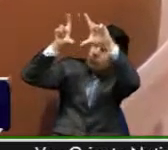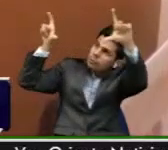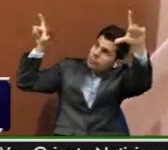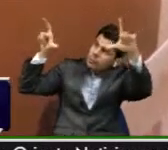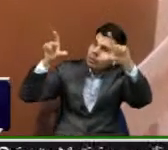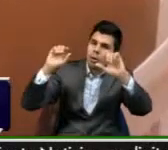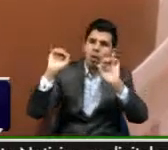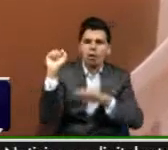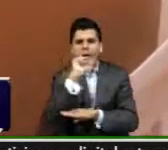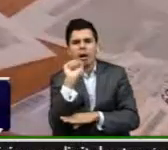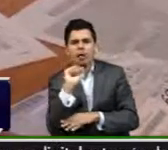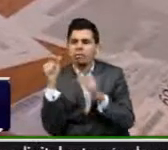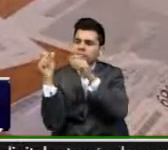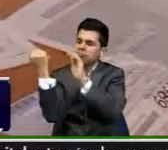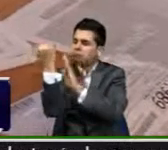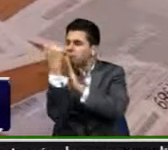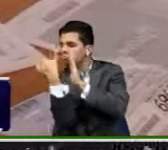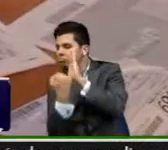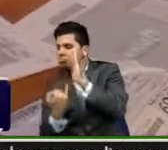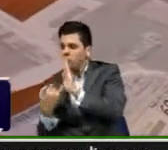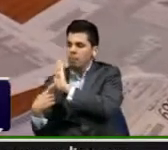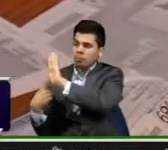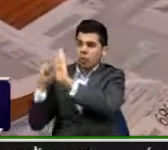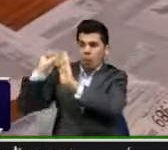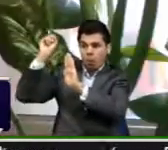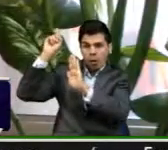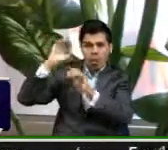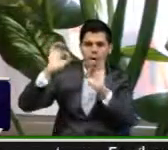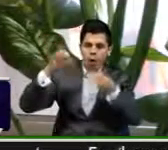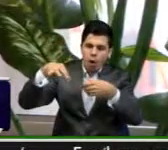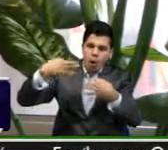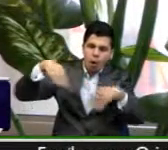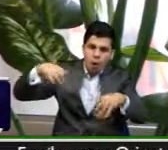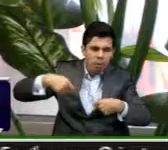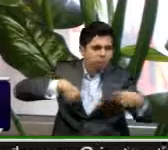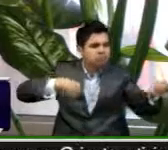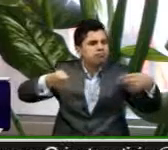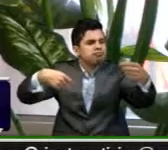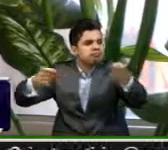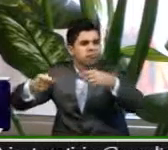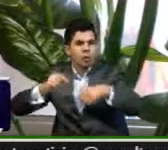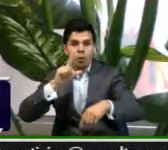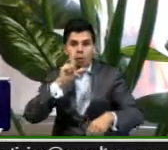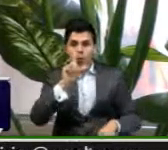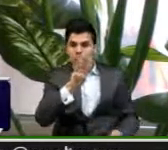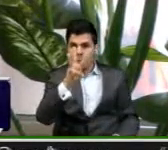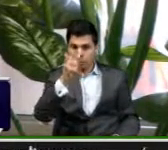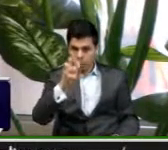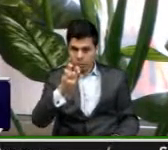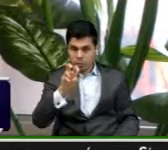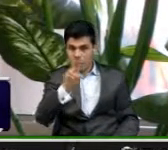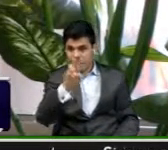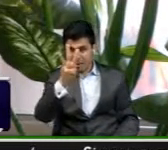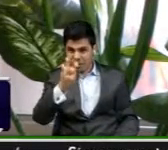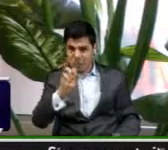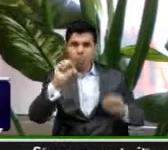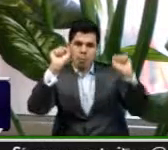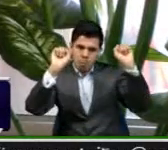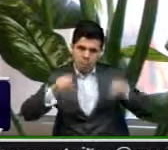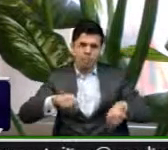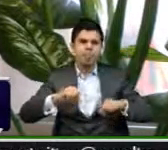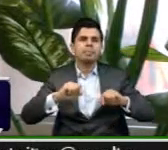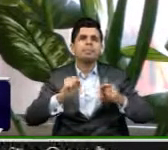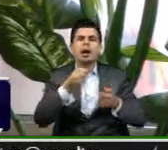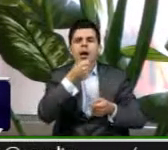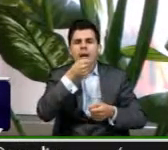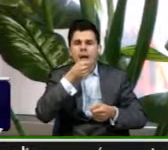publicidad móvil o publicidad impresa. A partir del 28 de julio ya se habilita la propaganda electoral